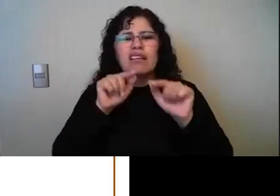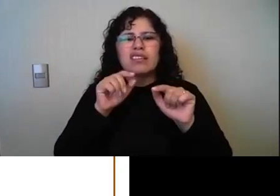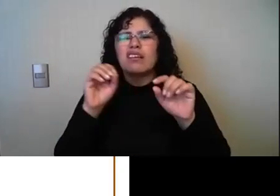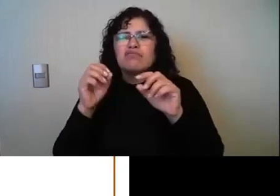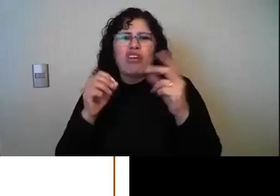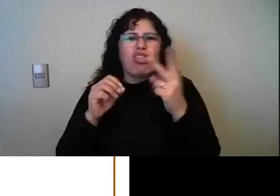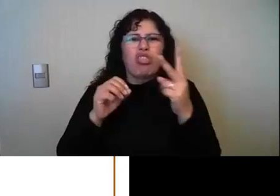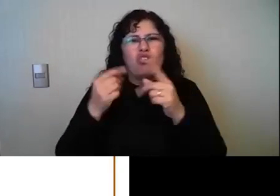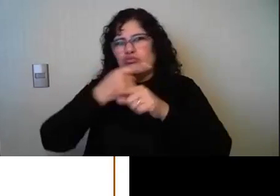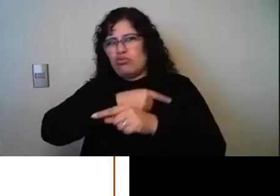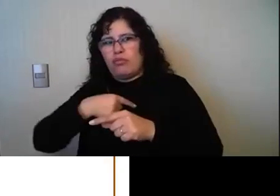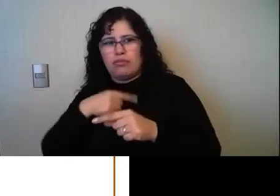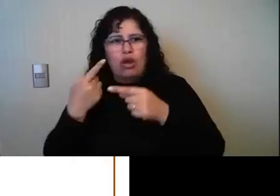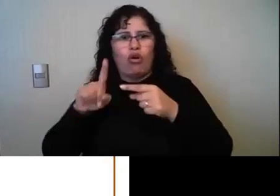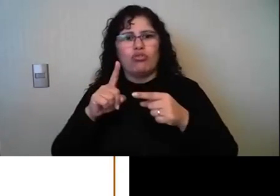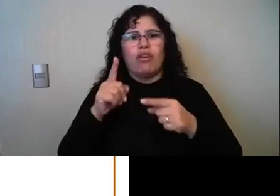este